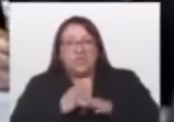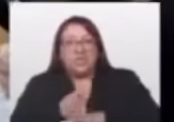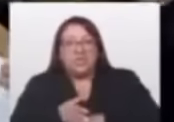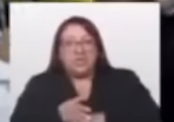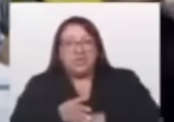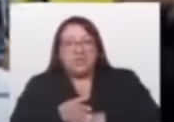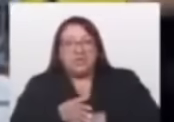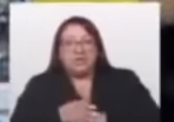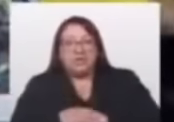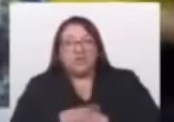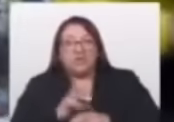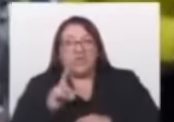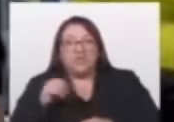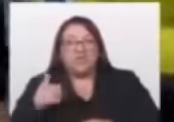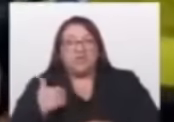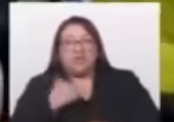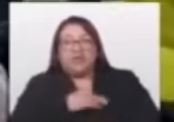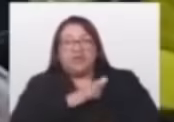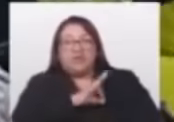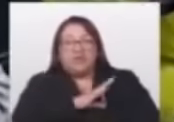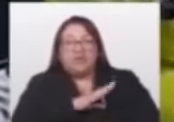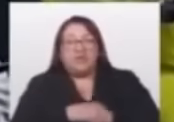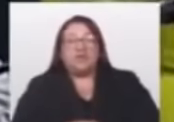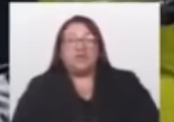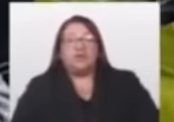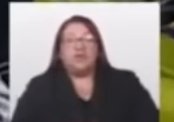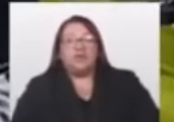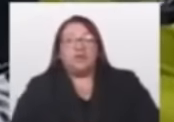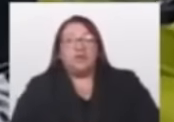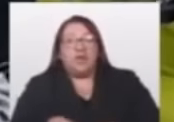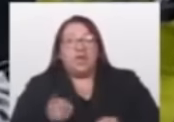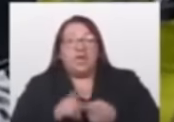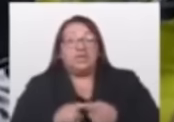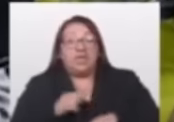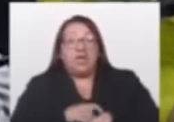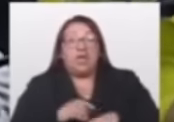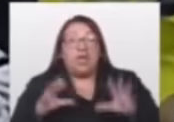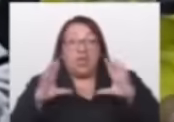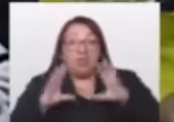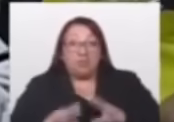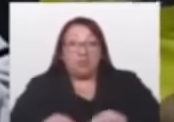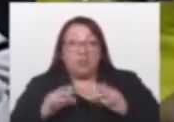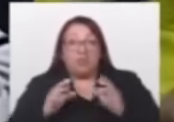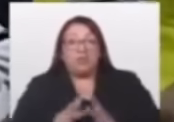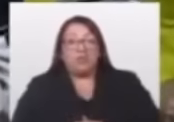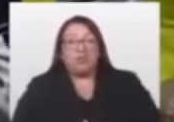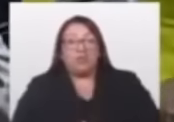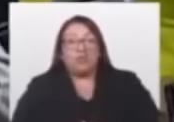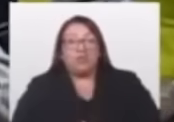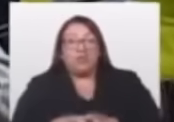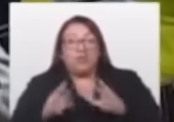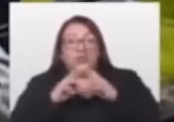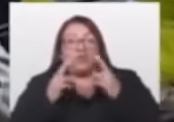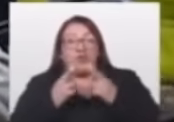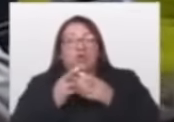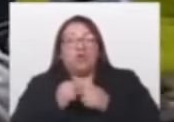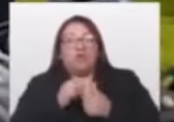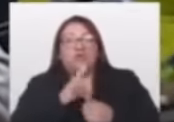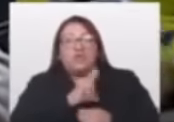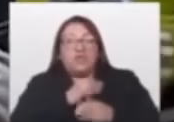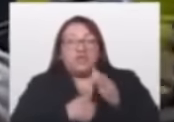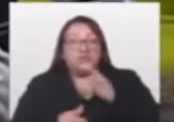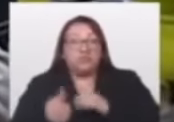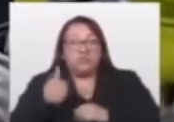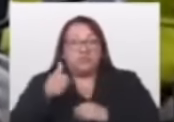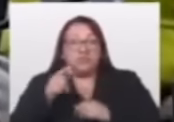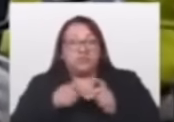de la señora fiscal de la Nación a horas de la noche, hasta altas horas de la madrugada, para una reunión con fiscales supremos.